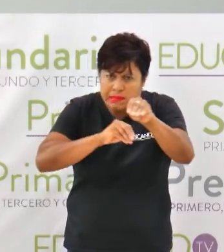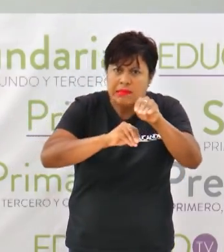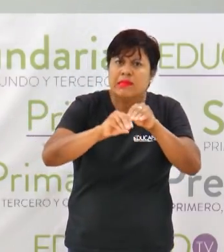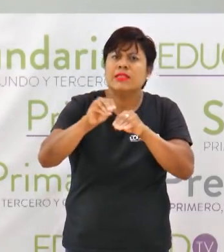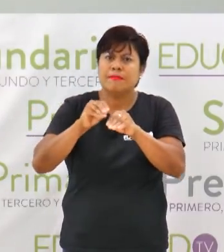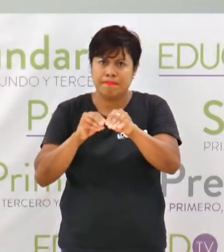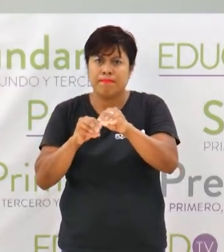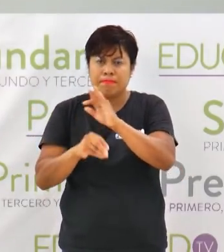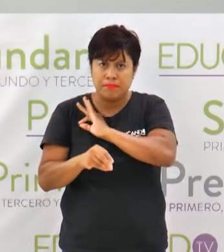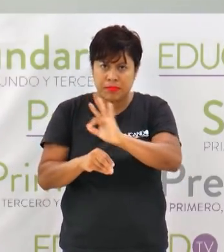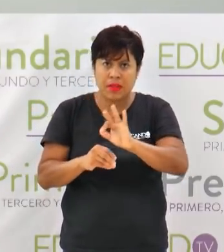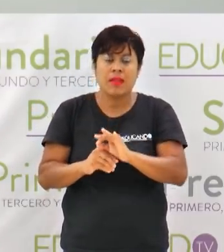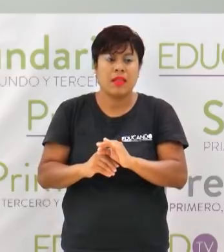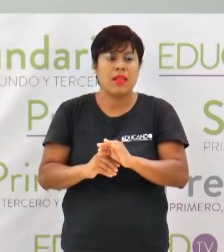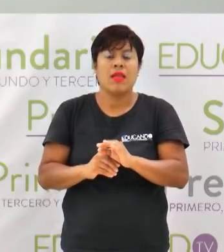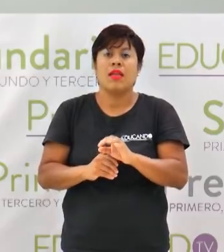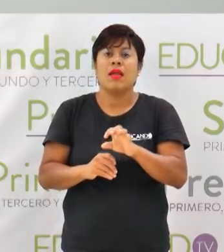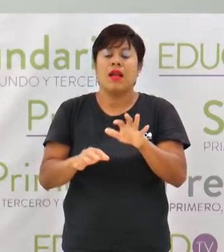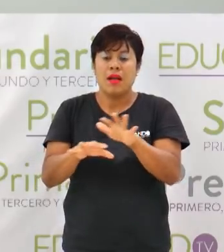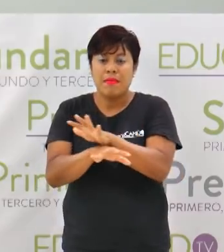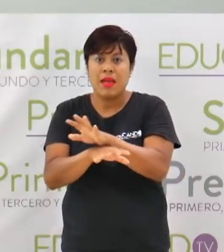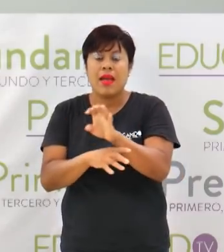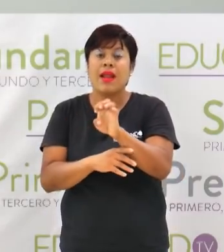modificar el